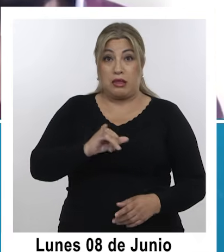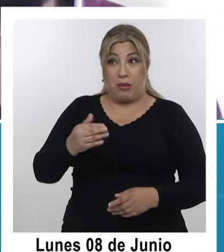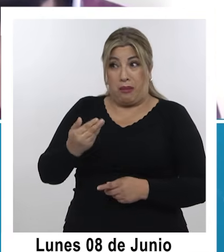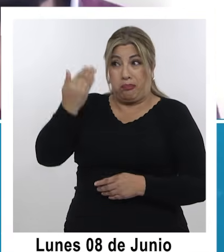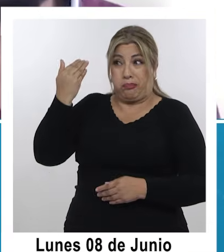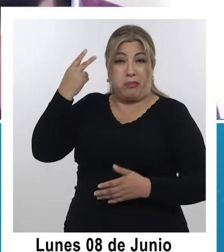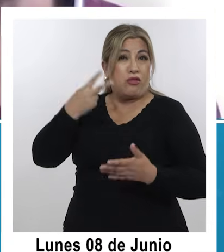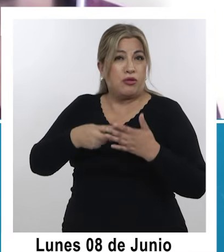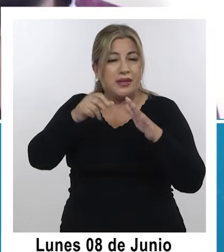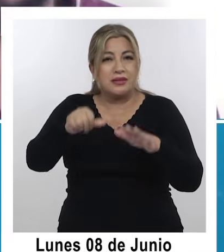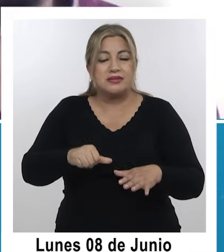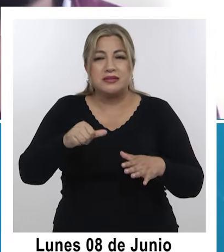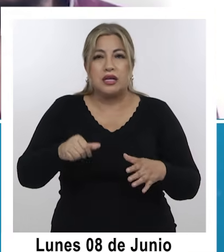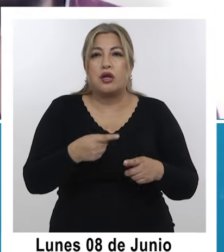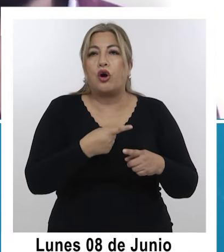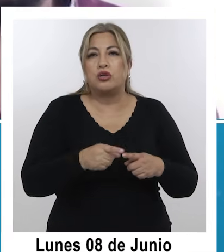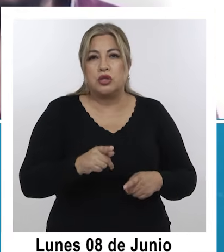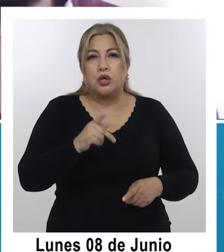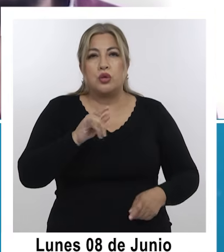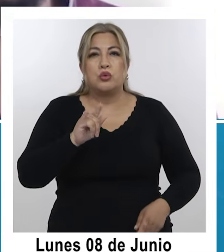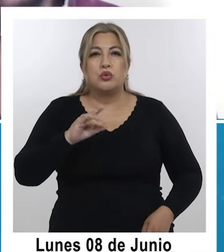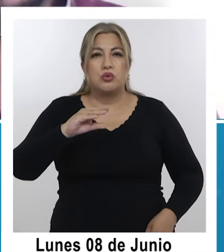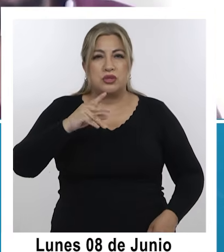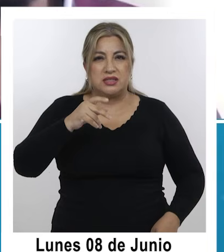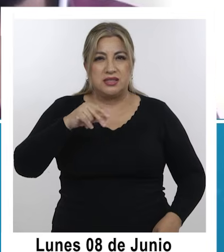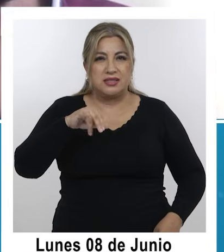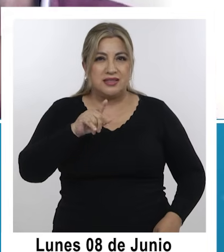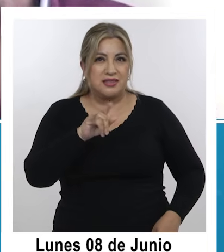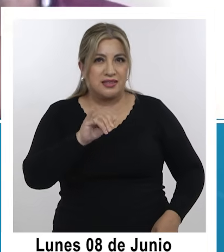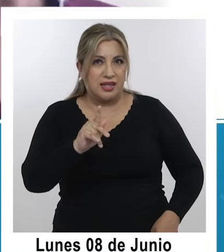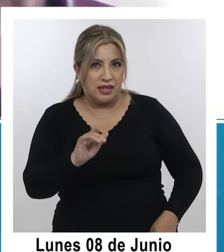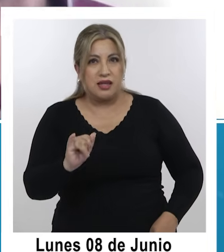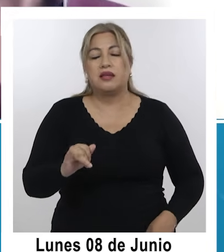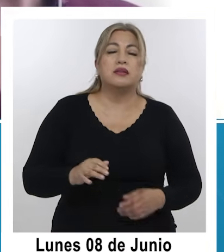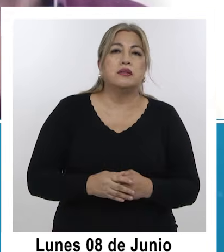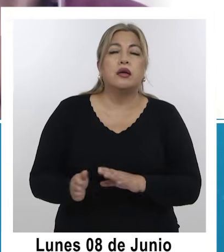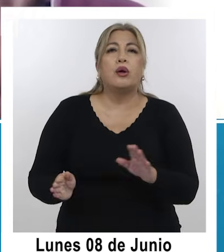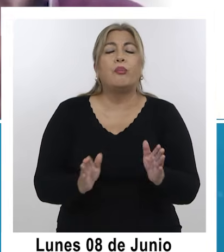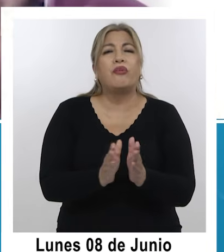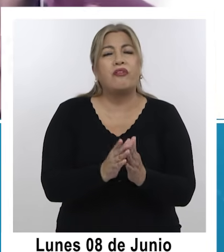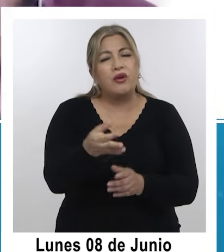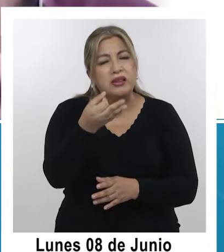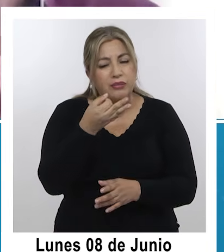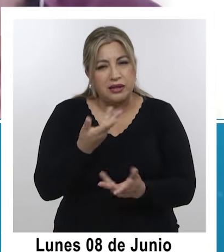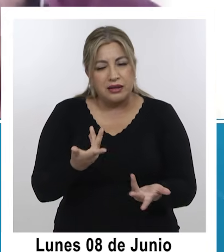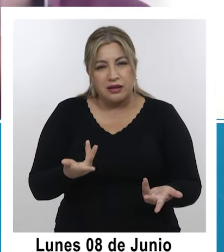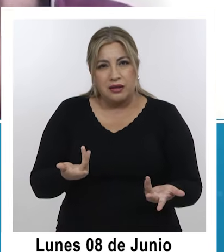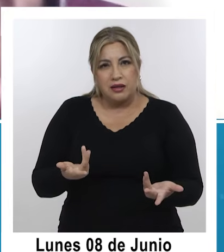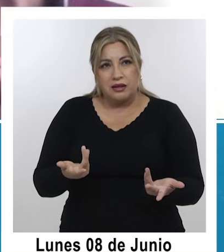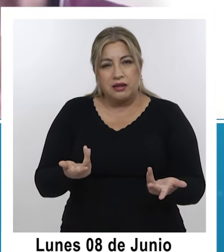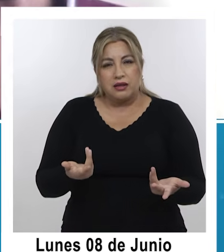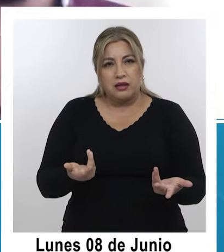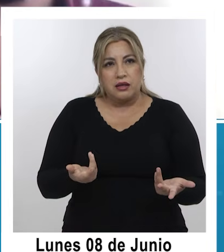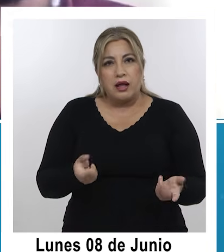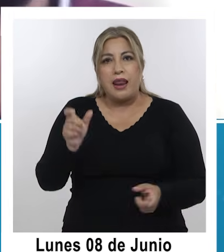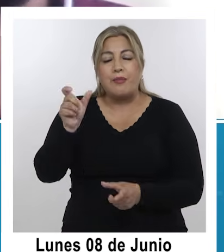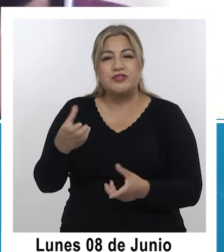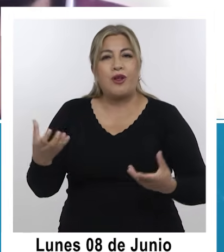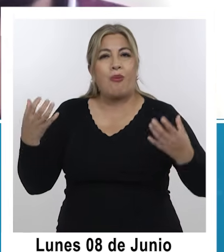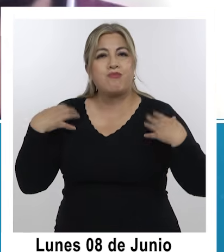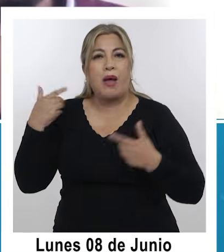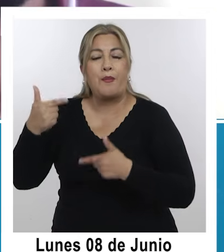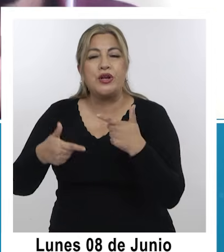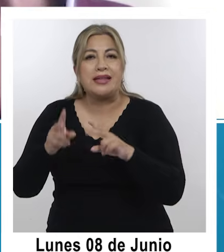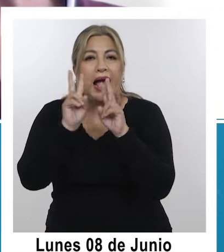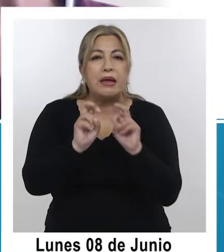con Kuczynski. PPK, con Kuczynski. Ujú. Oye, Liliana, y cuéntame una cosa, ¿qué dicen los analistas respecto a